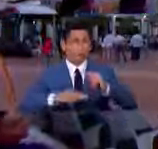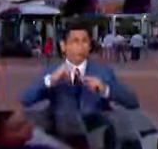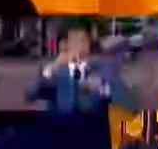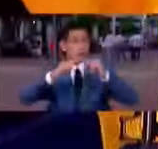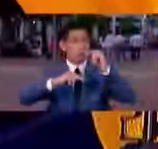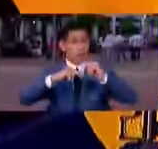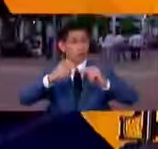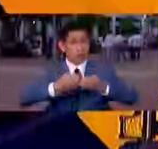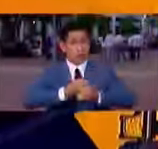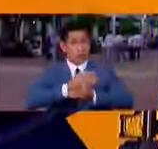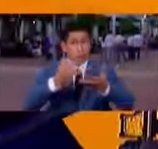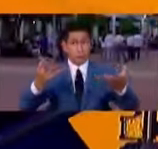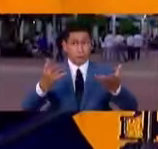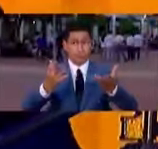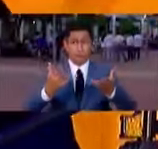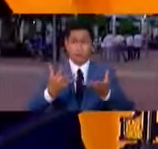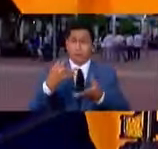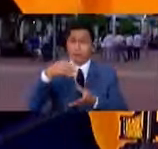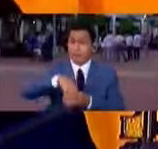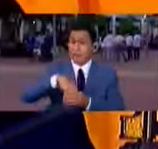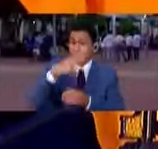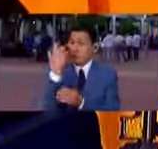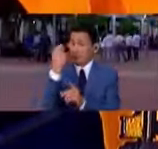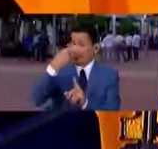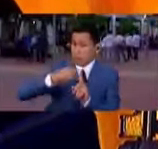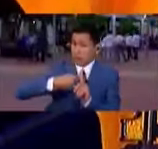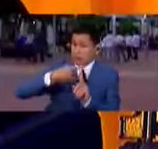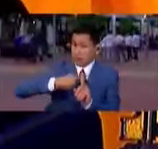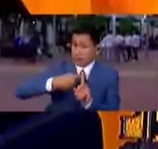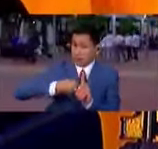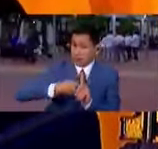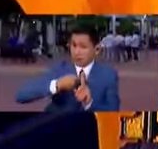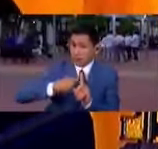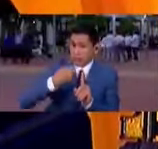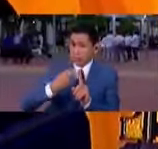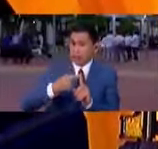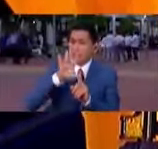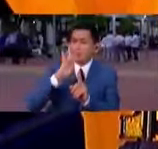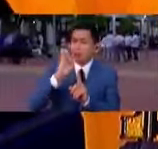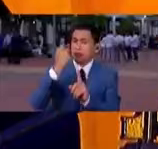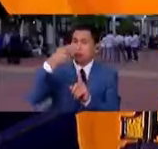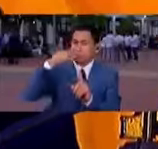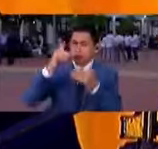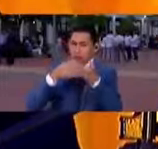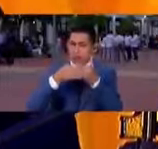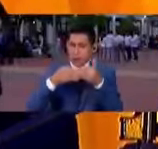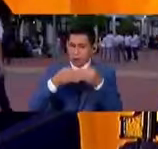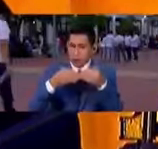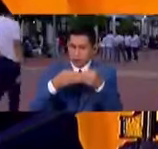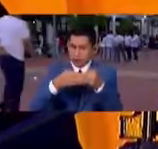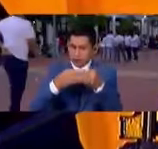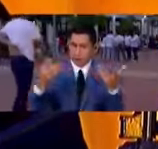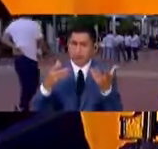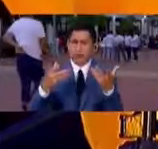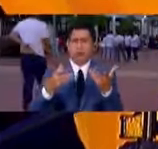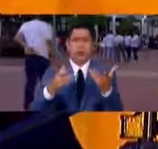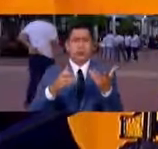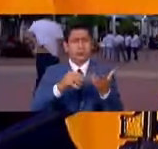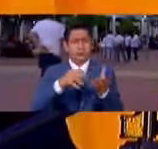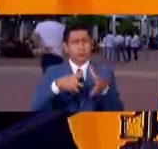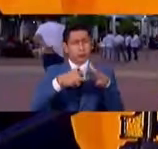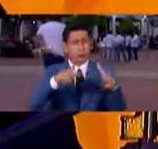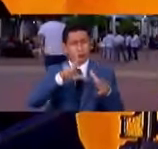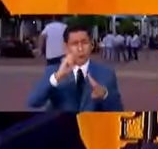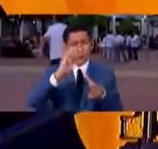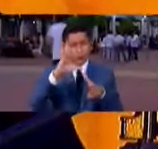Obras entregadas en los primeros 13 meses de gestión. Monto, 70 millones de dólares. Mantenimiento vial en Mucho Lote, Bastión Popular y